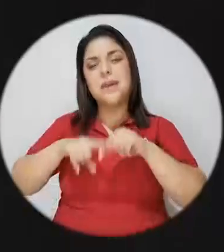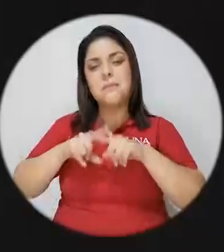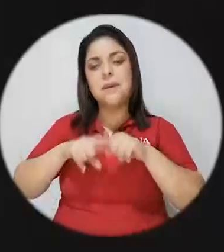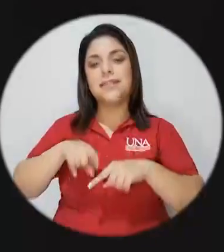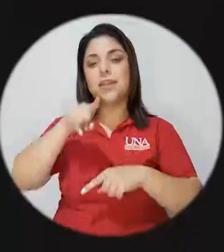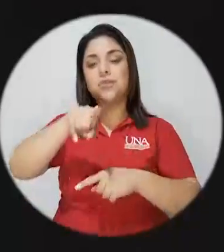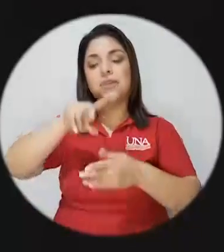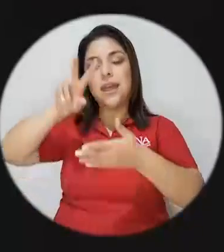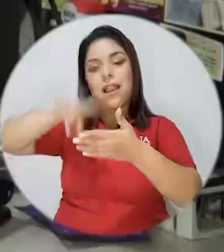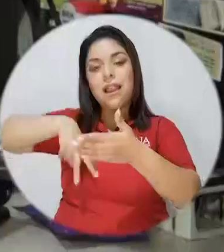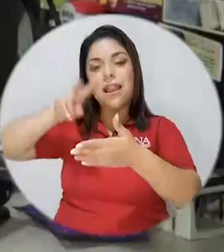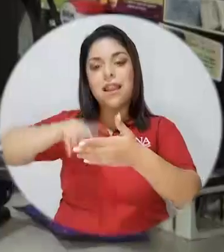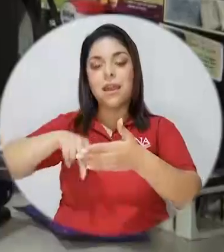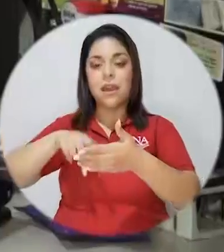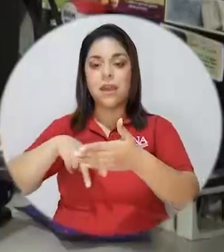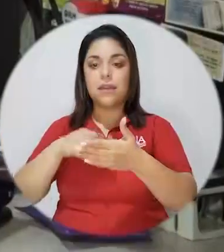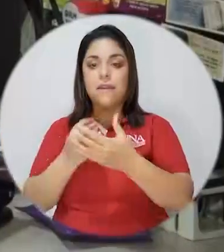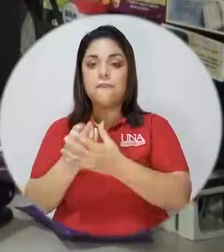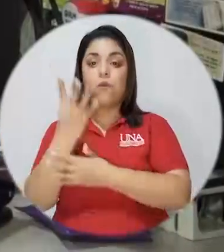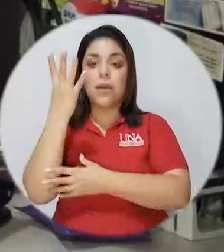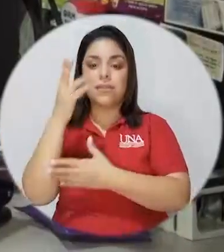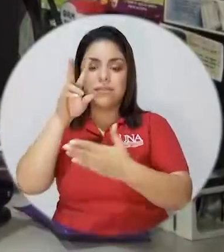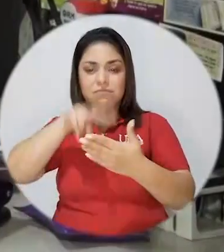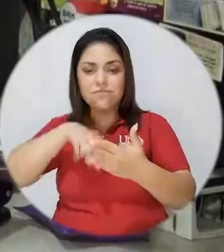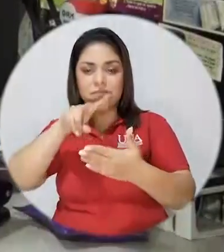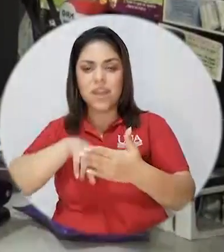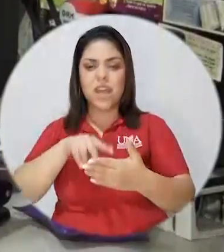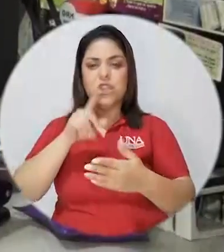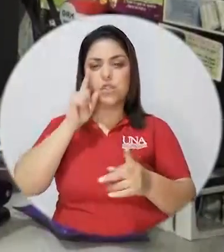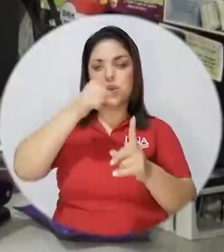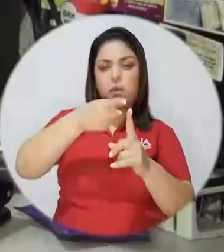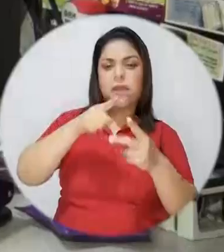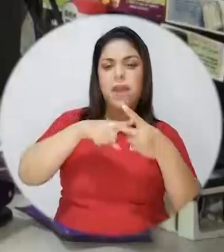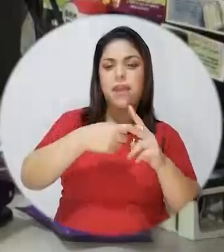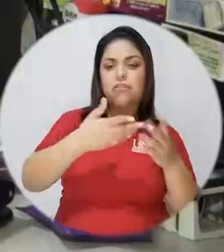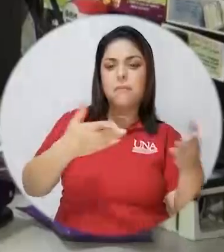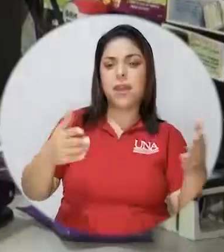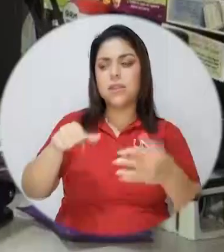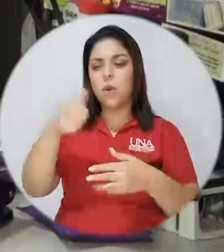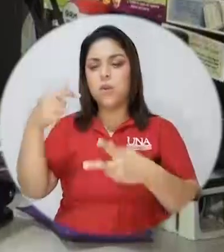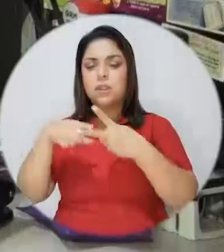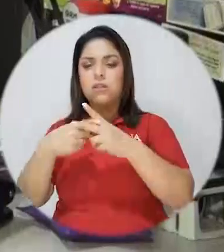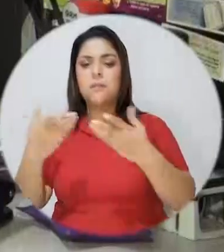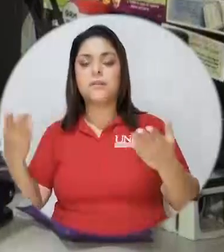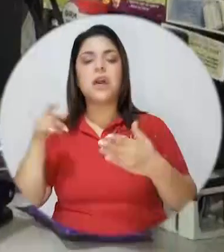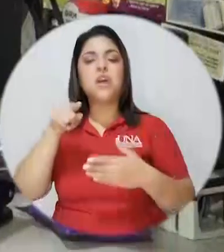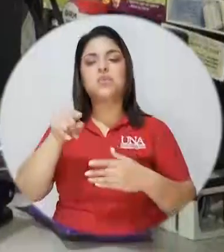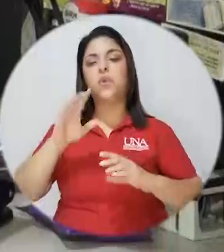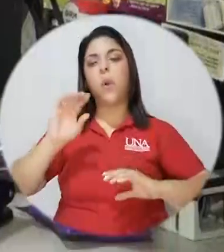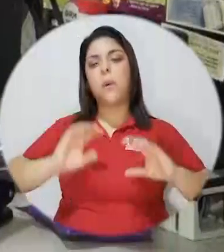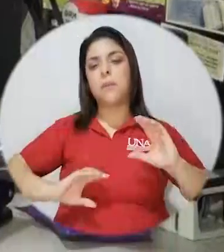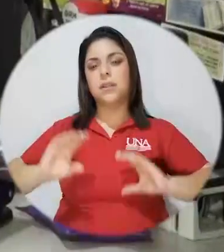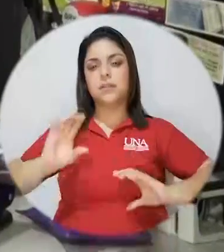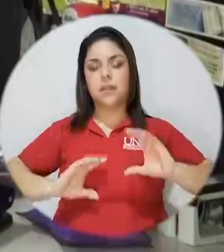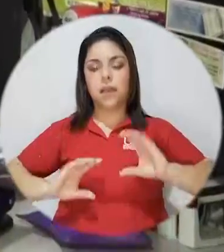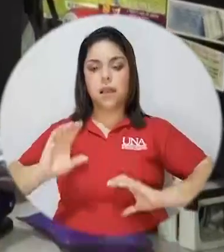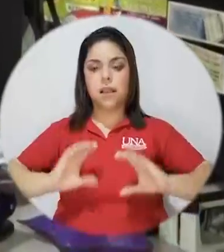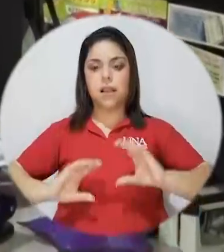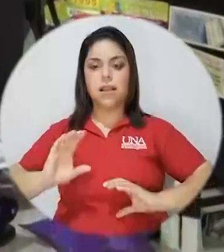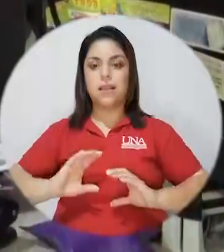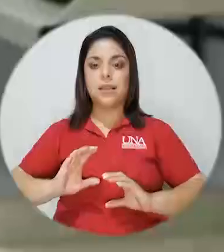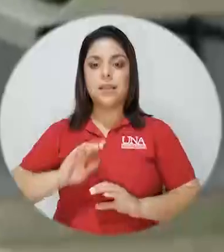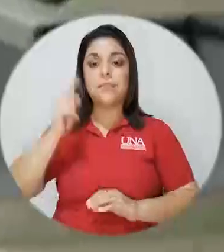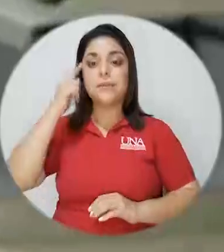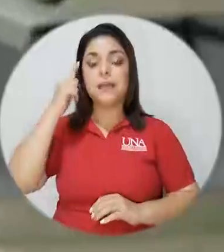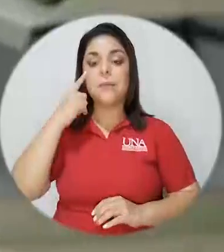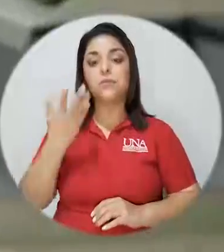de qué fuente lea usted respecto a la crítica de una herramienta u otra, uno puede decir, este parece más un tema comercial